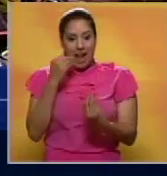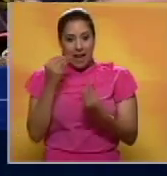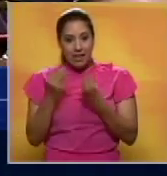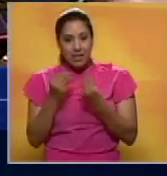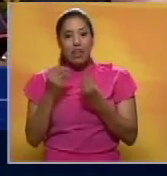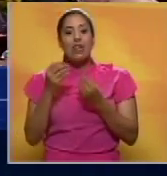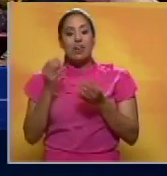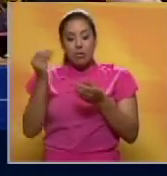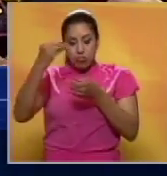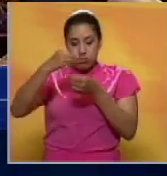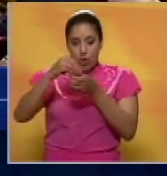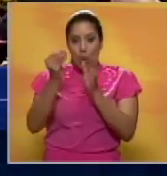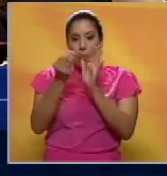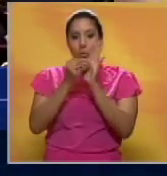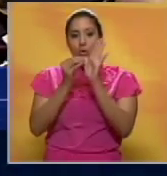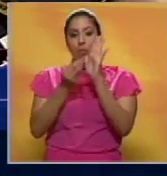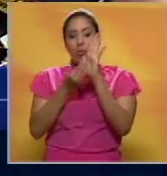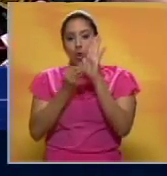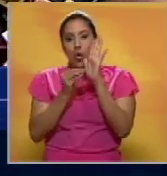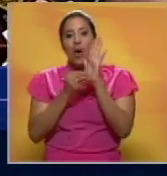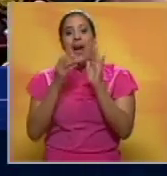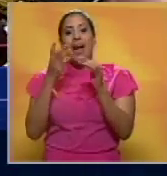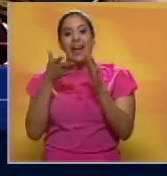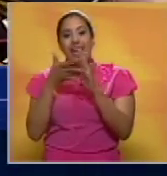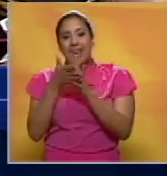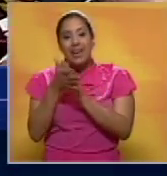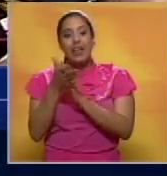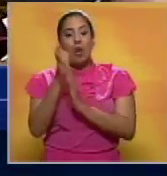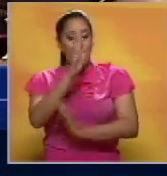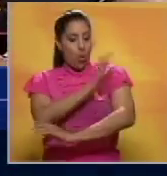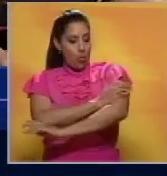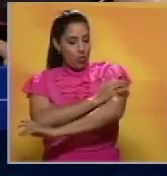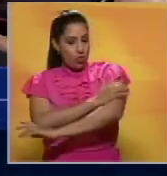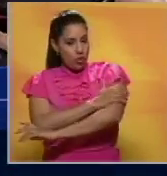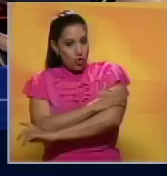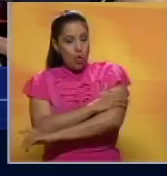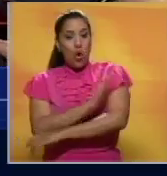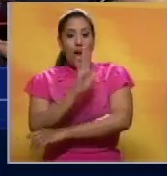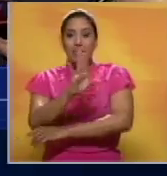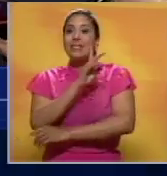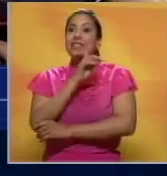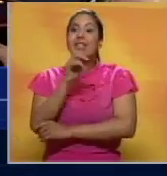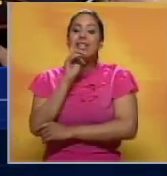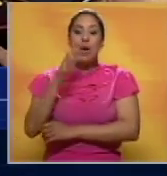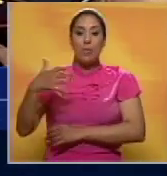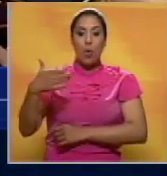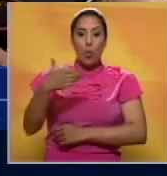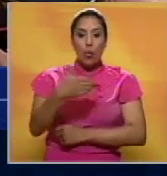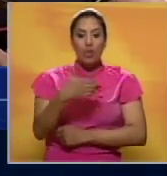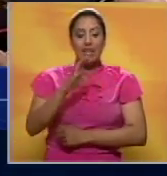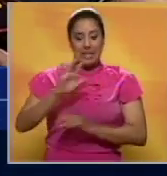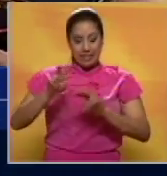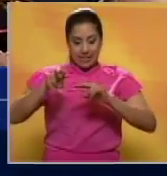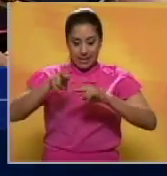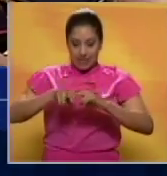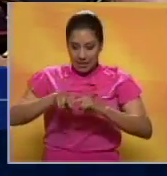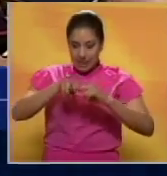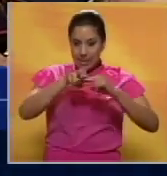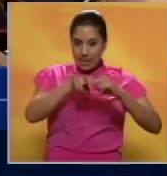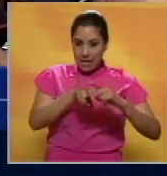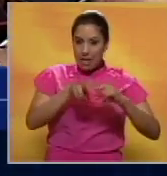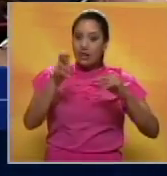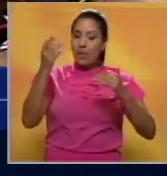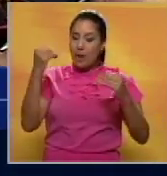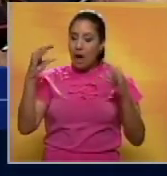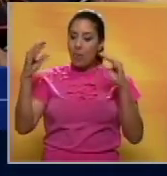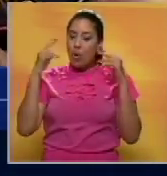efectivamente contribuir a que la oposición, la llamada Mesa de la Unidad, se siente a retomar